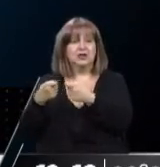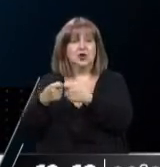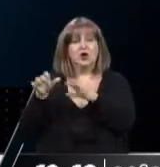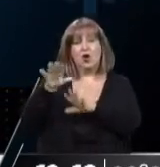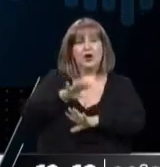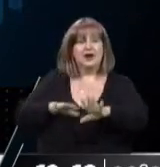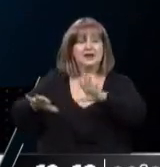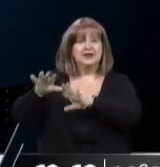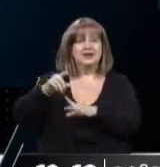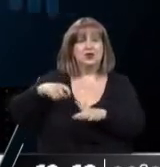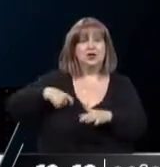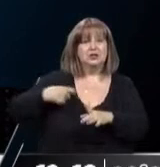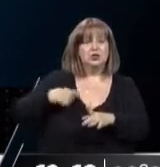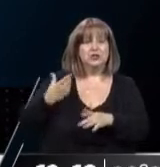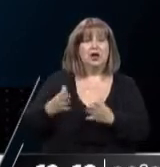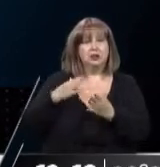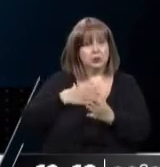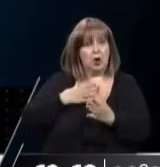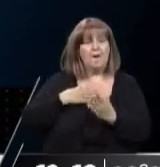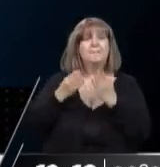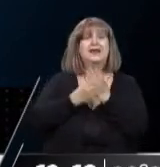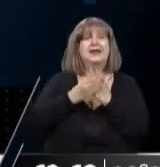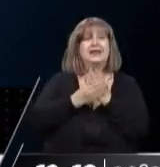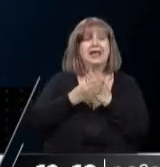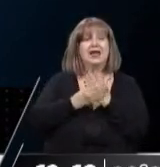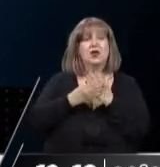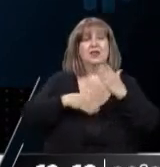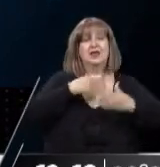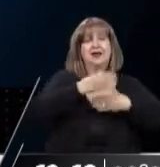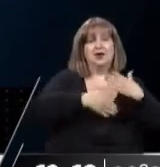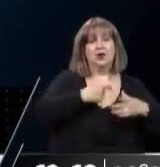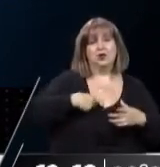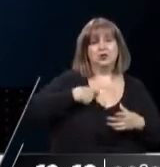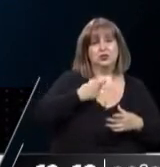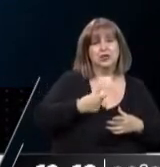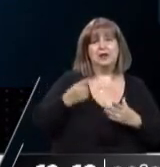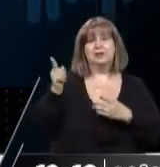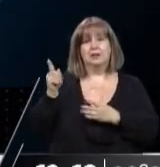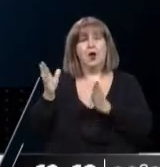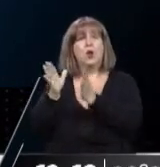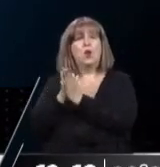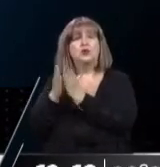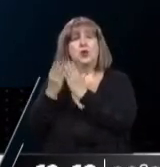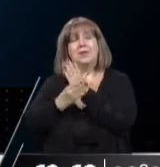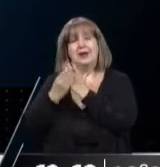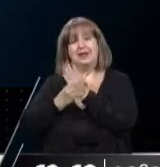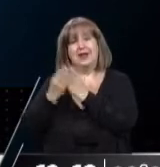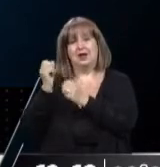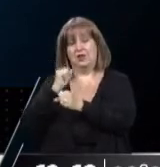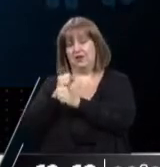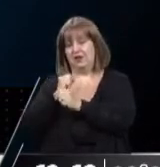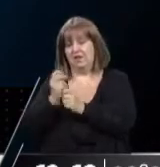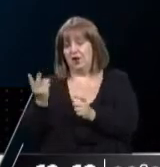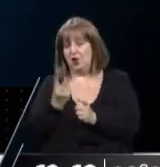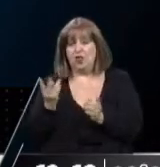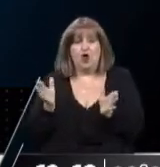las que vamos a estar el Ministerio de Desarrollo Social y el Ministerio de Trabajo. Pero además se generan